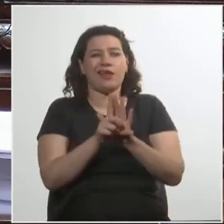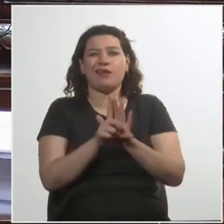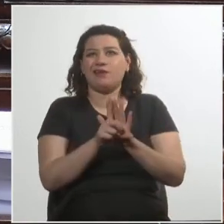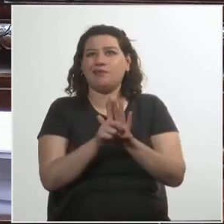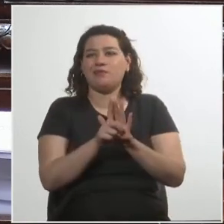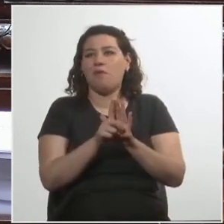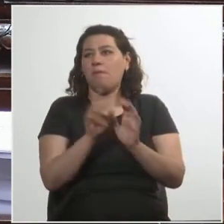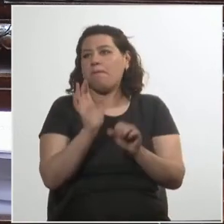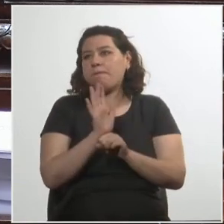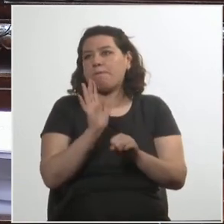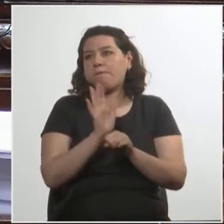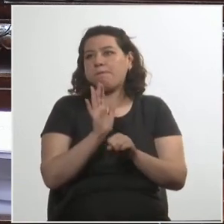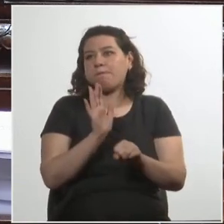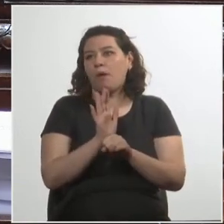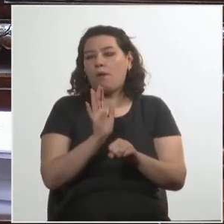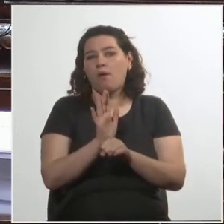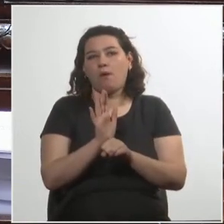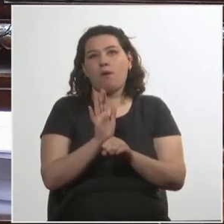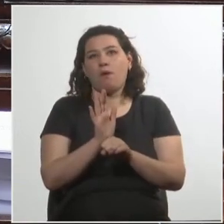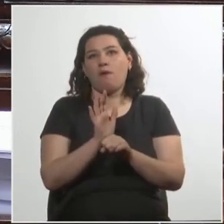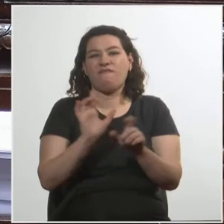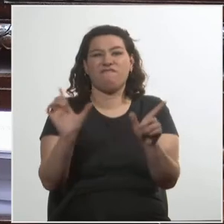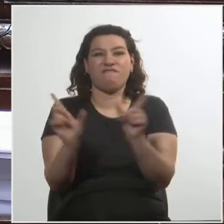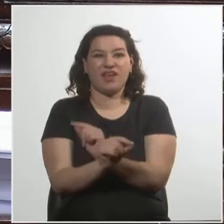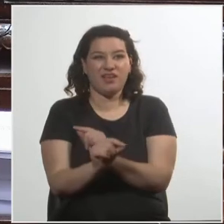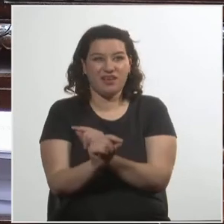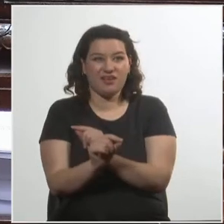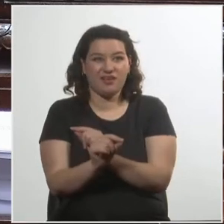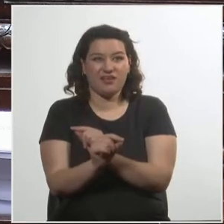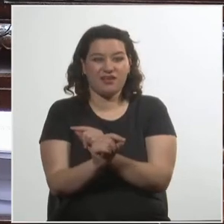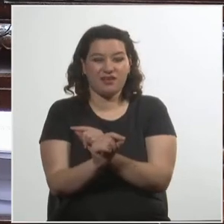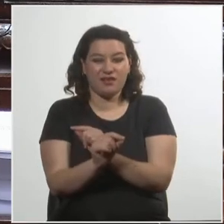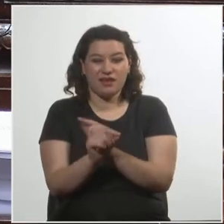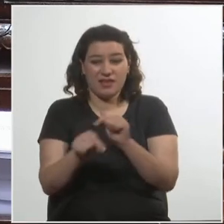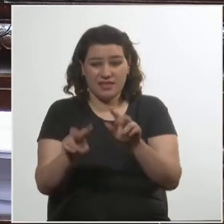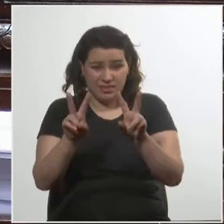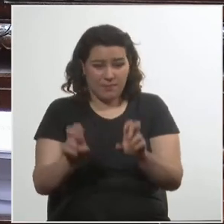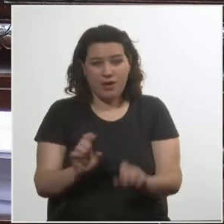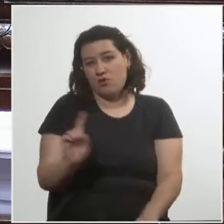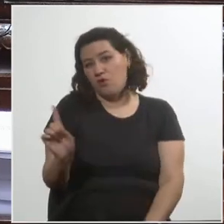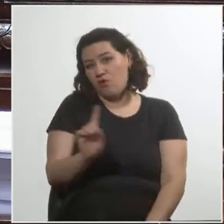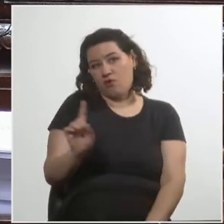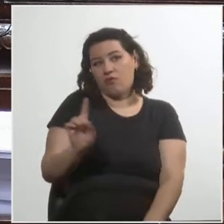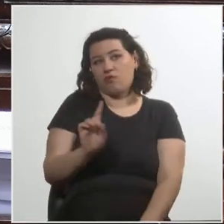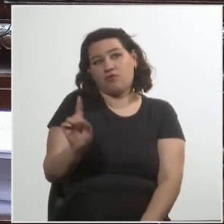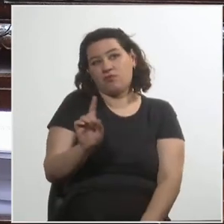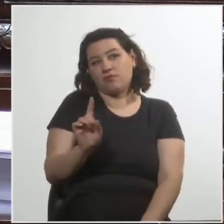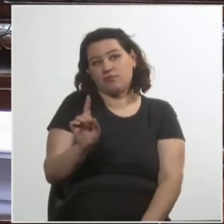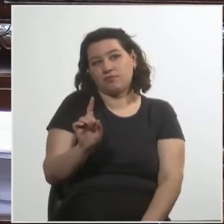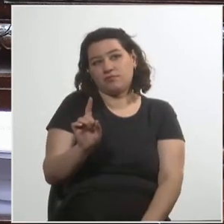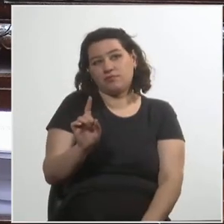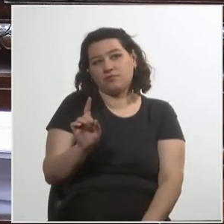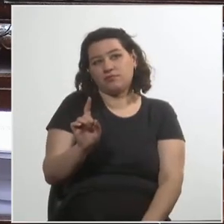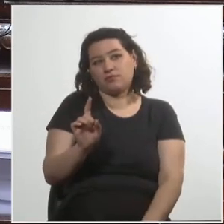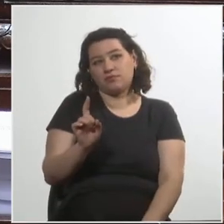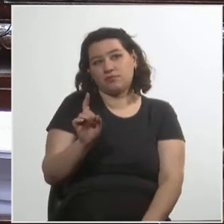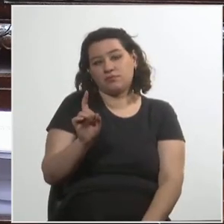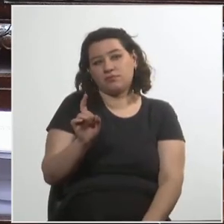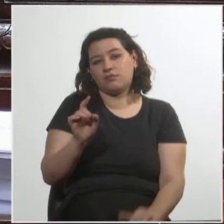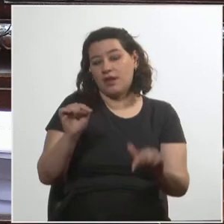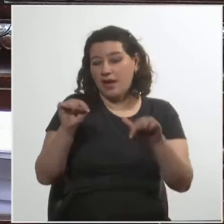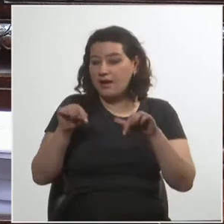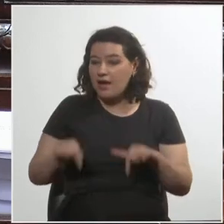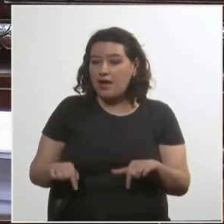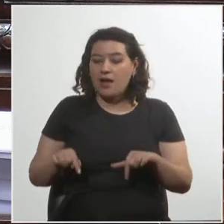este con un punto final en el tratamiento de estos temas vaya que el país